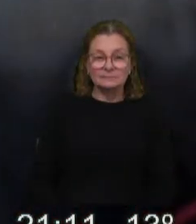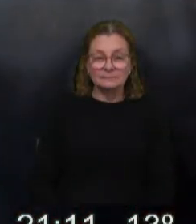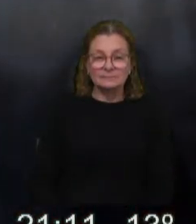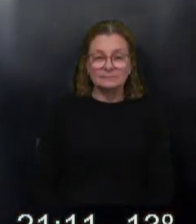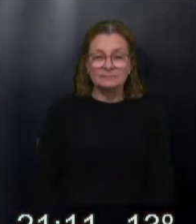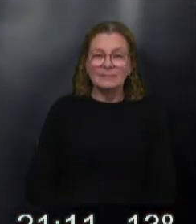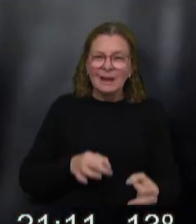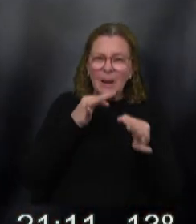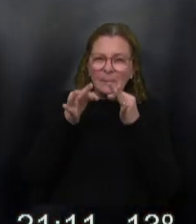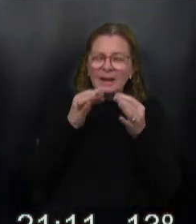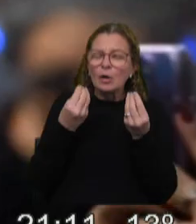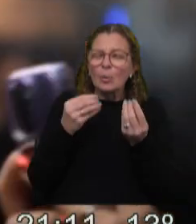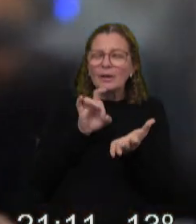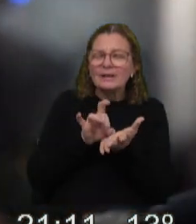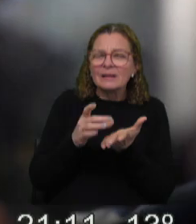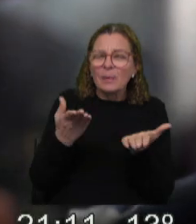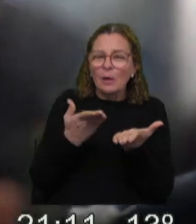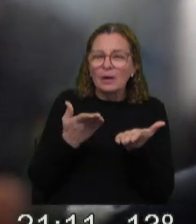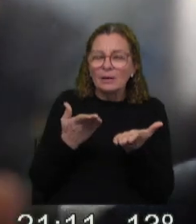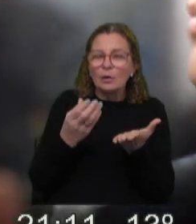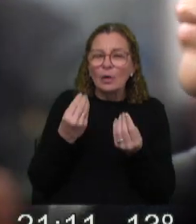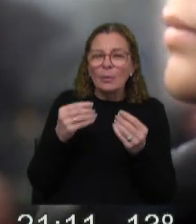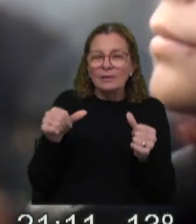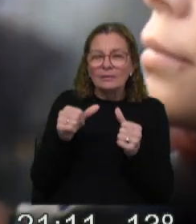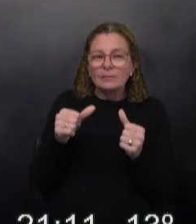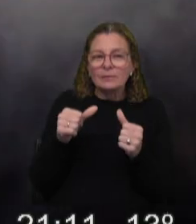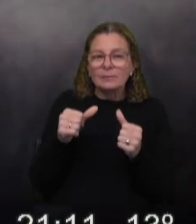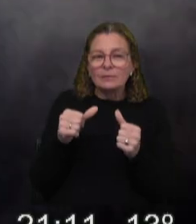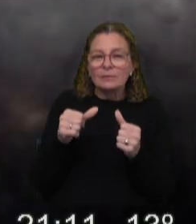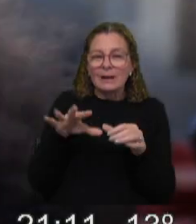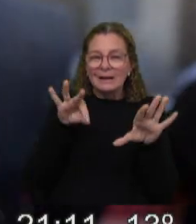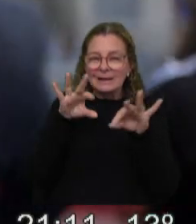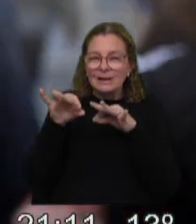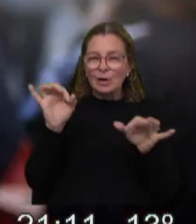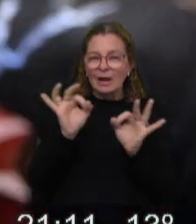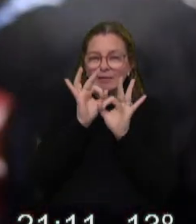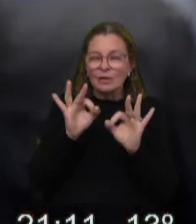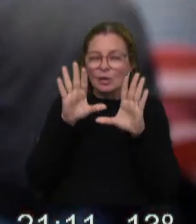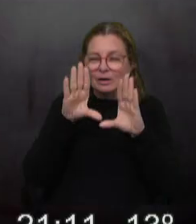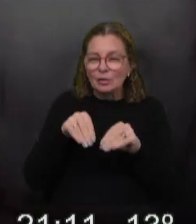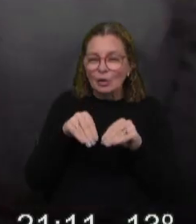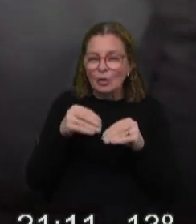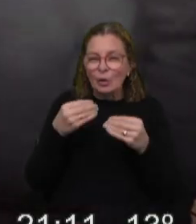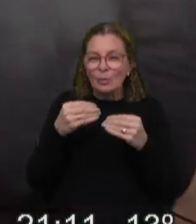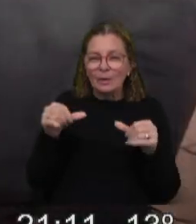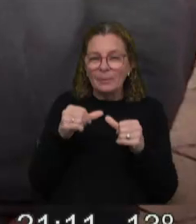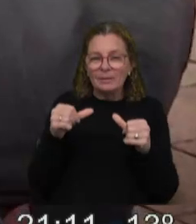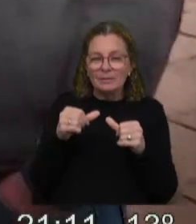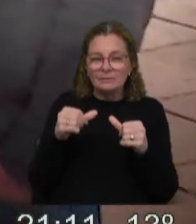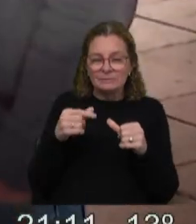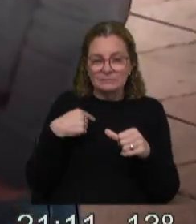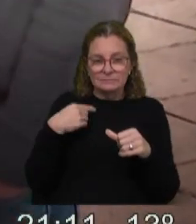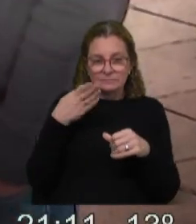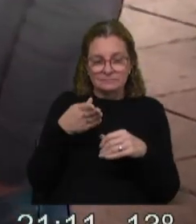a explicar cómo es el sistema en este momento, ¿no? Después volvemos a cómo se eligieron las canciones y a todo esto que sucede. Lo que sucede es que uno